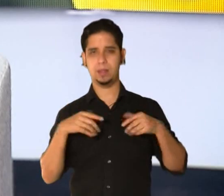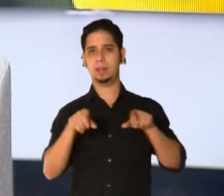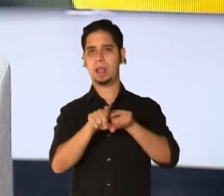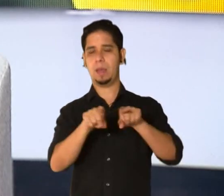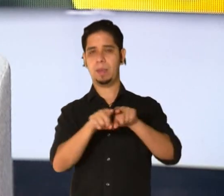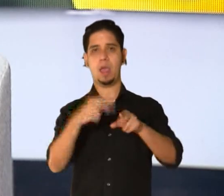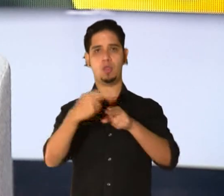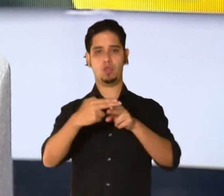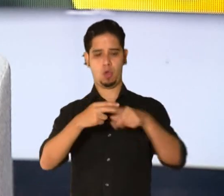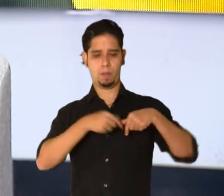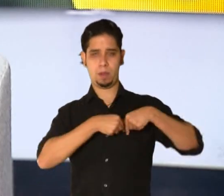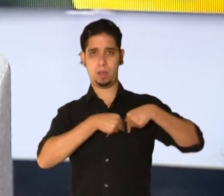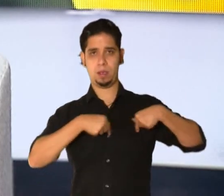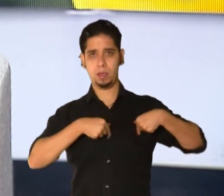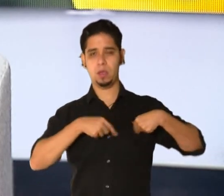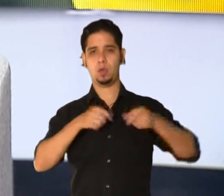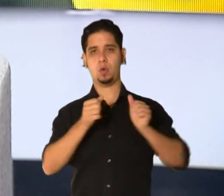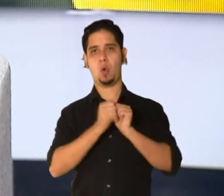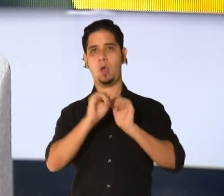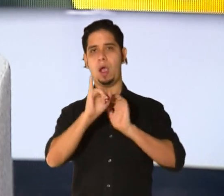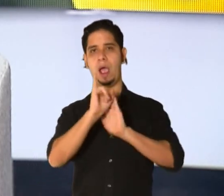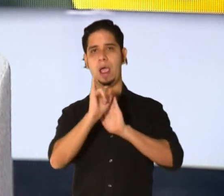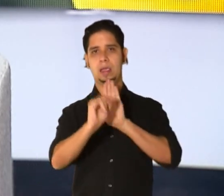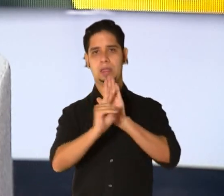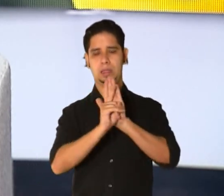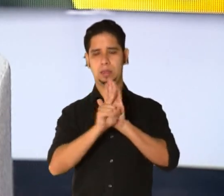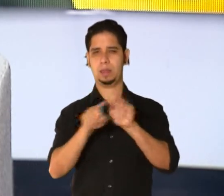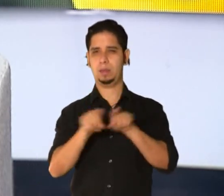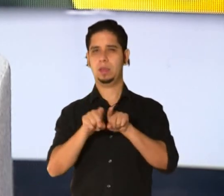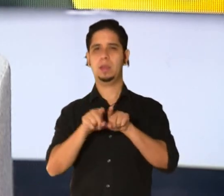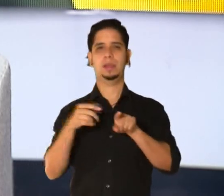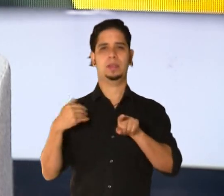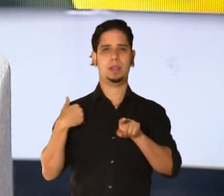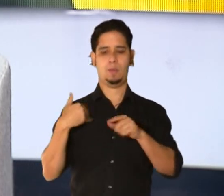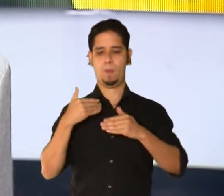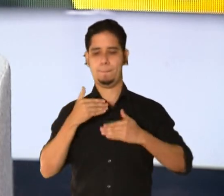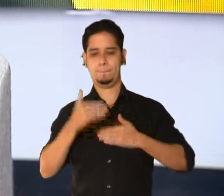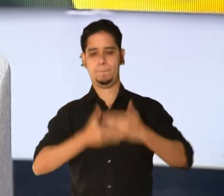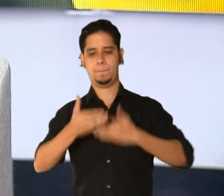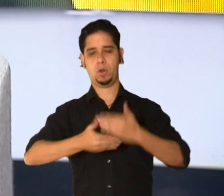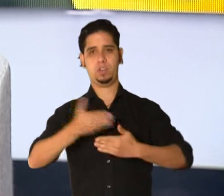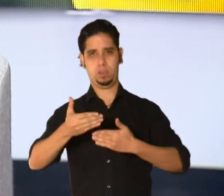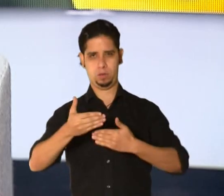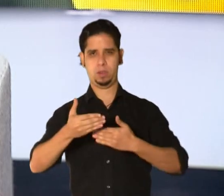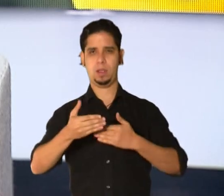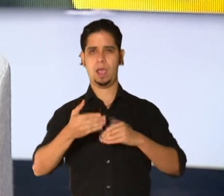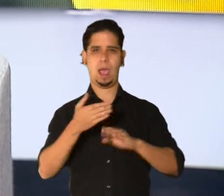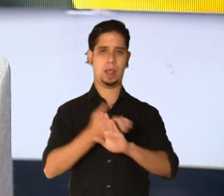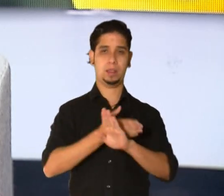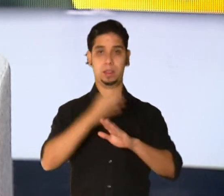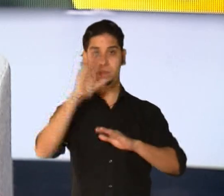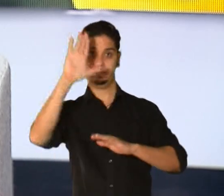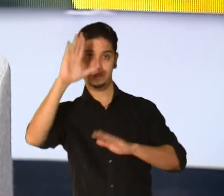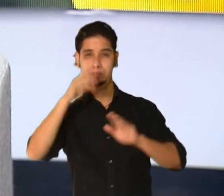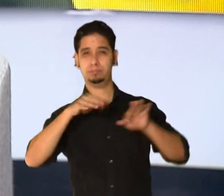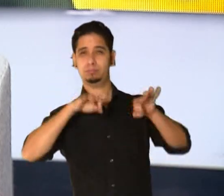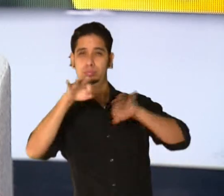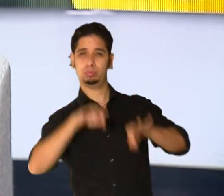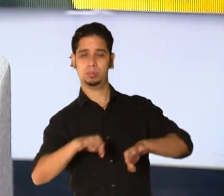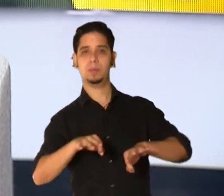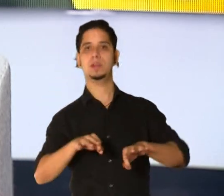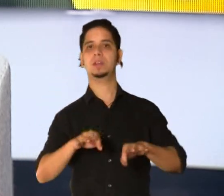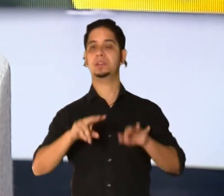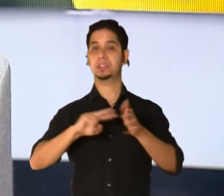con identificación de dónde venían y había un protocolo para acercarse a la vivienda, obviamente, y sí, hubo muy